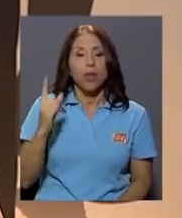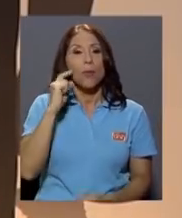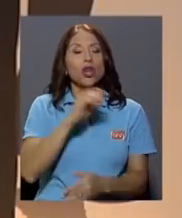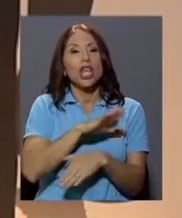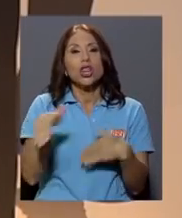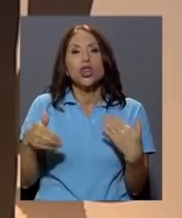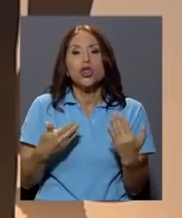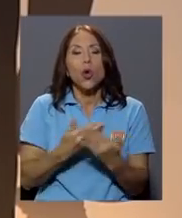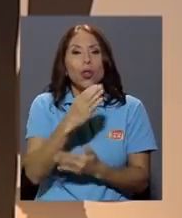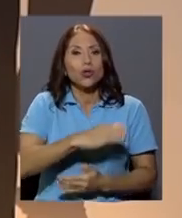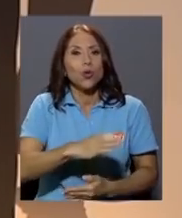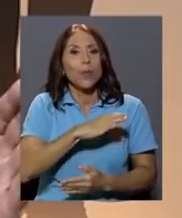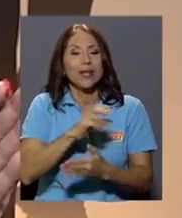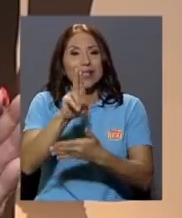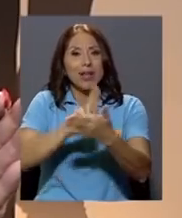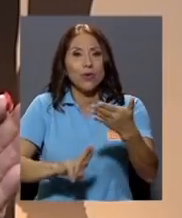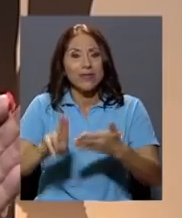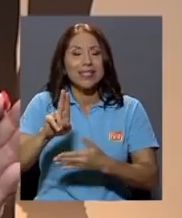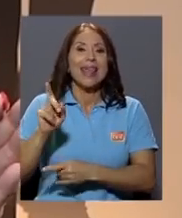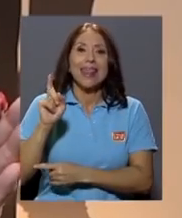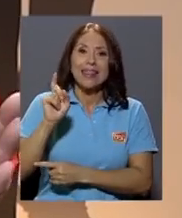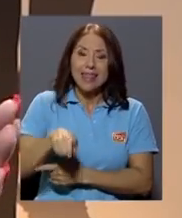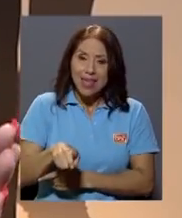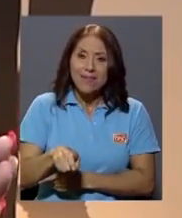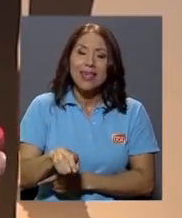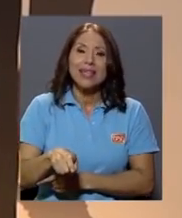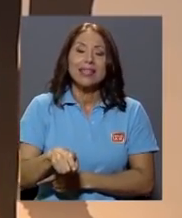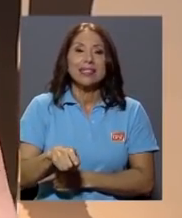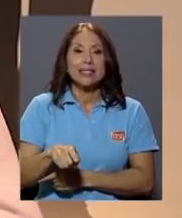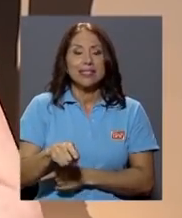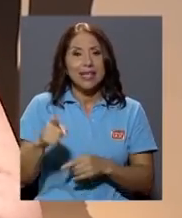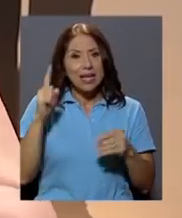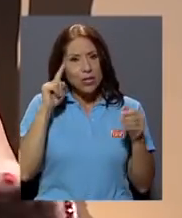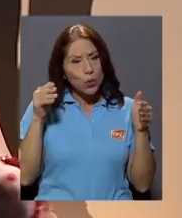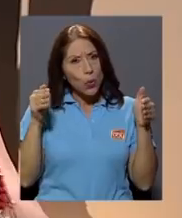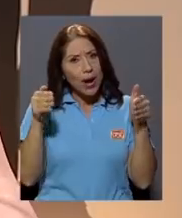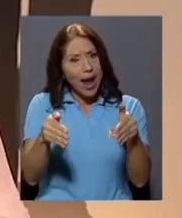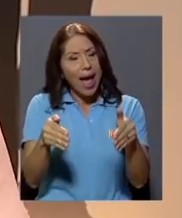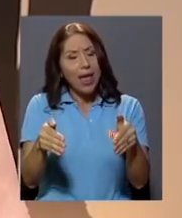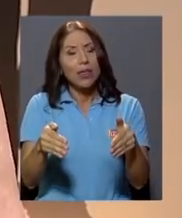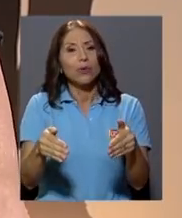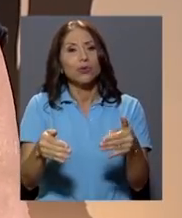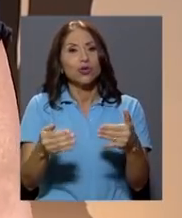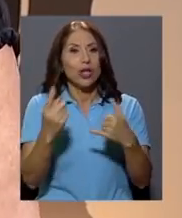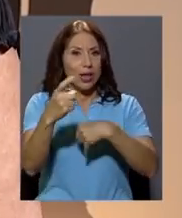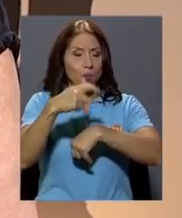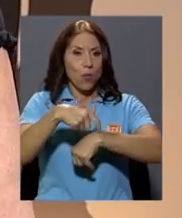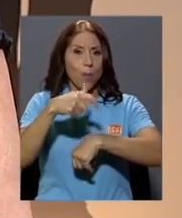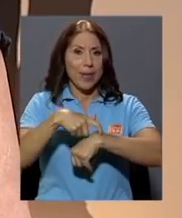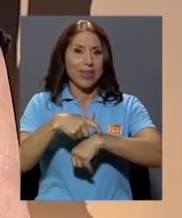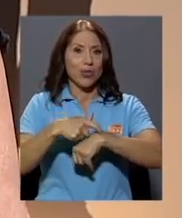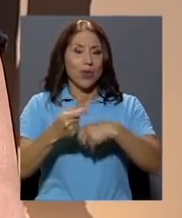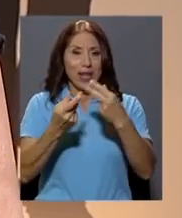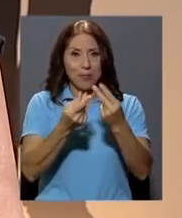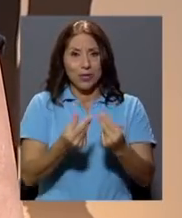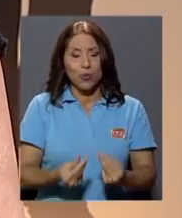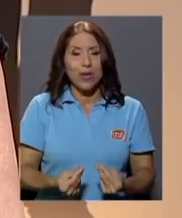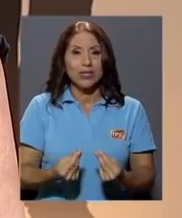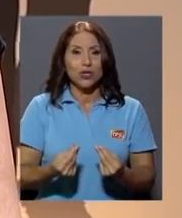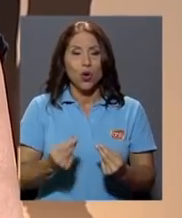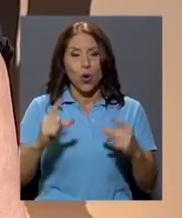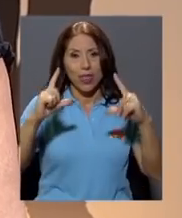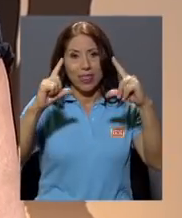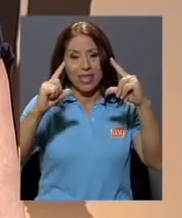componentes de la universidad deben ser tocados en un momento en que el presupuesto